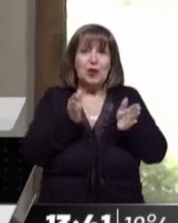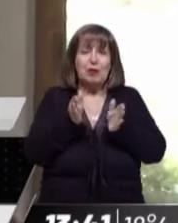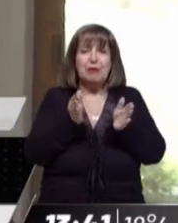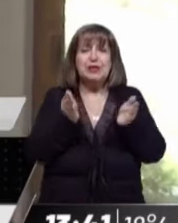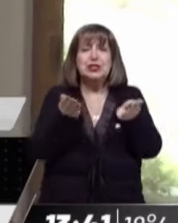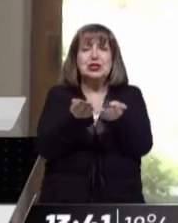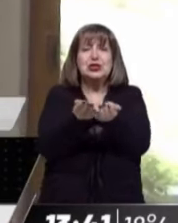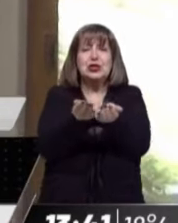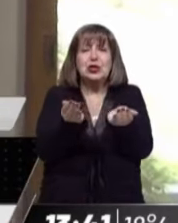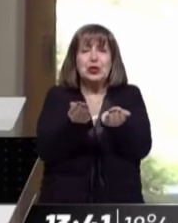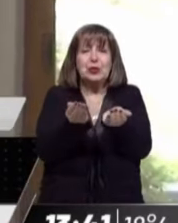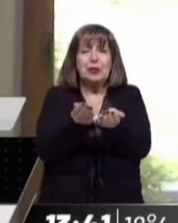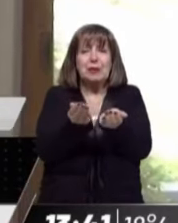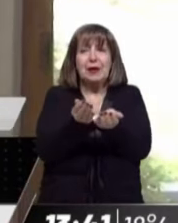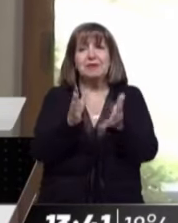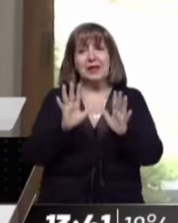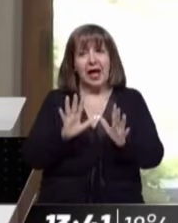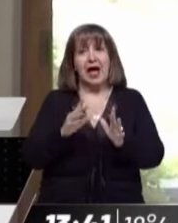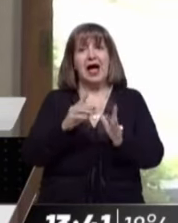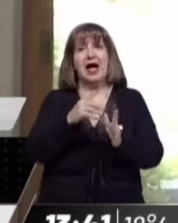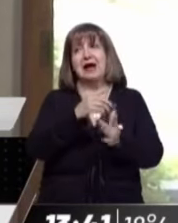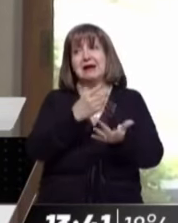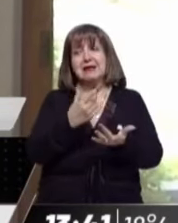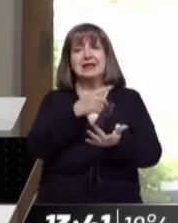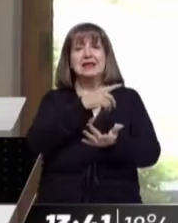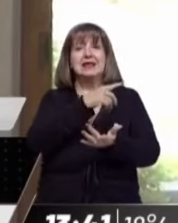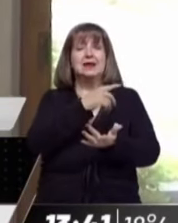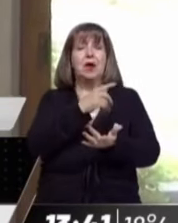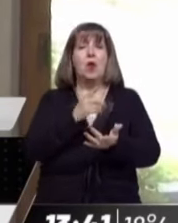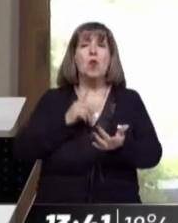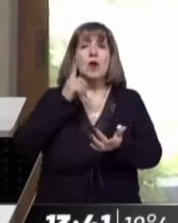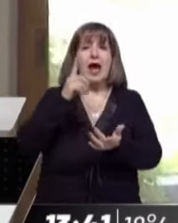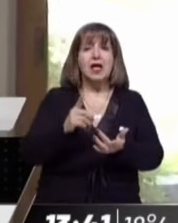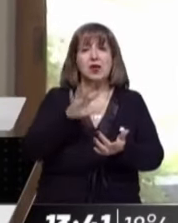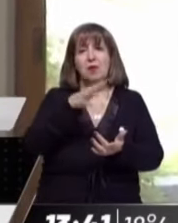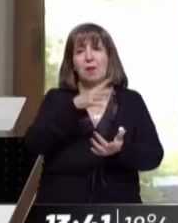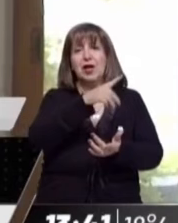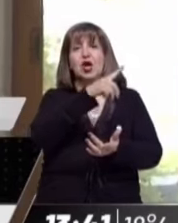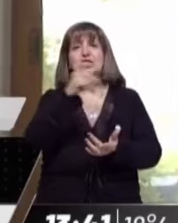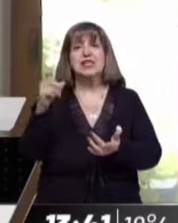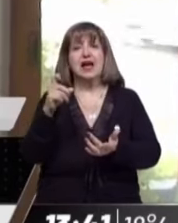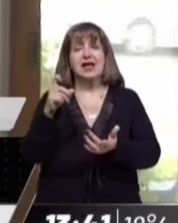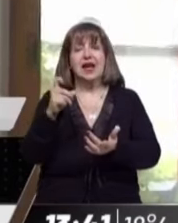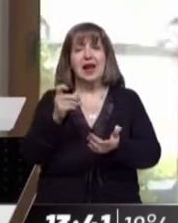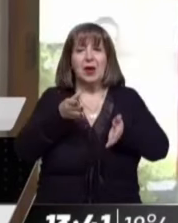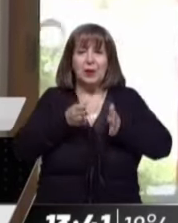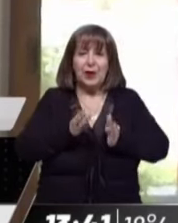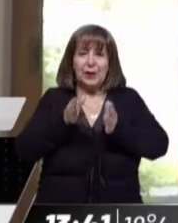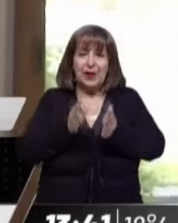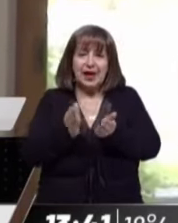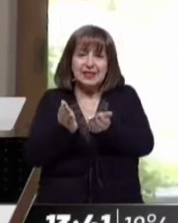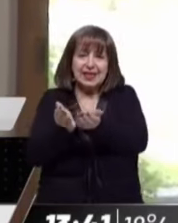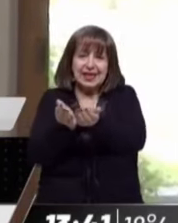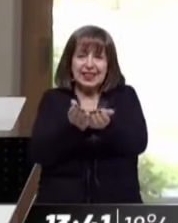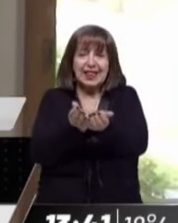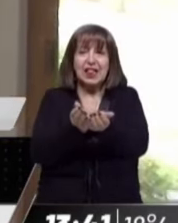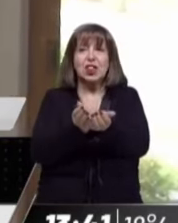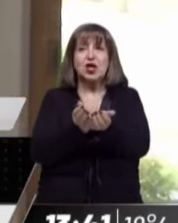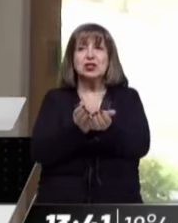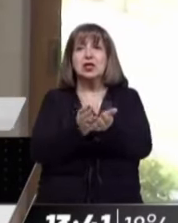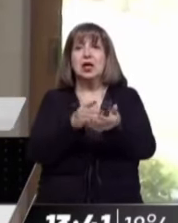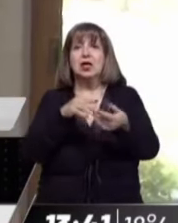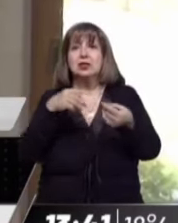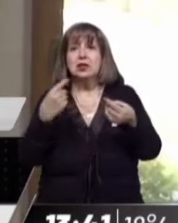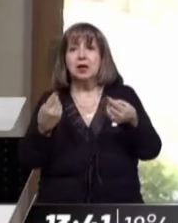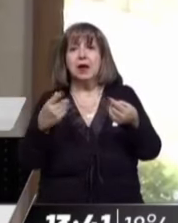acotada que eran alrededor de en el sector público 100 niños por año ahora con los niños de otro riesgo que también contemplamos los